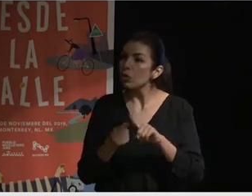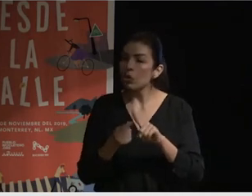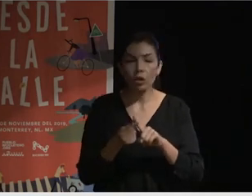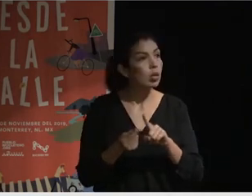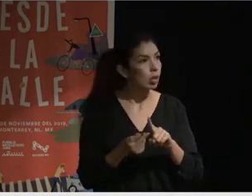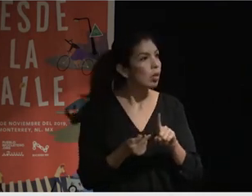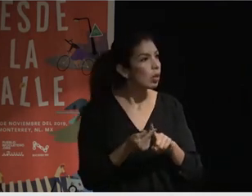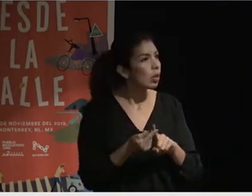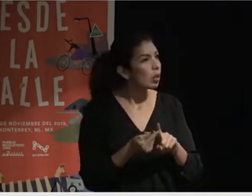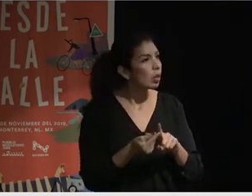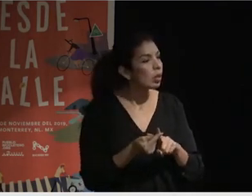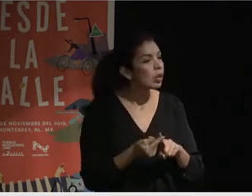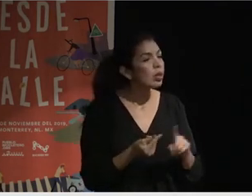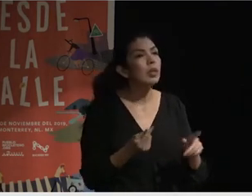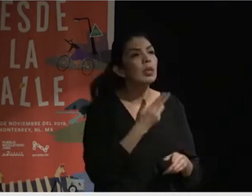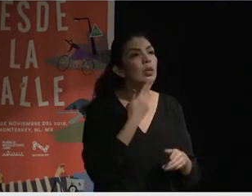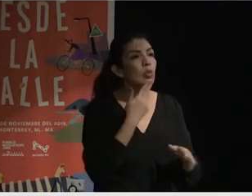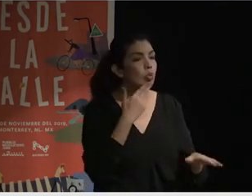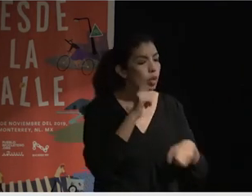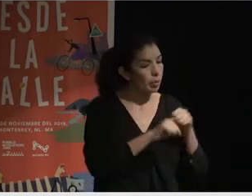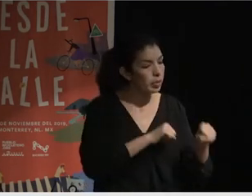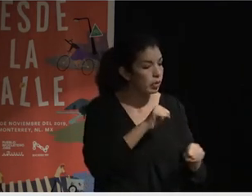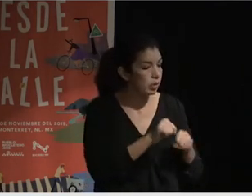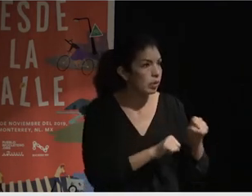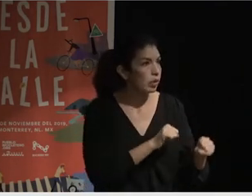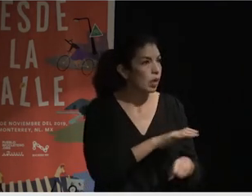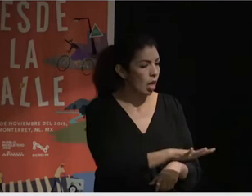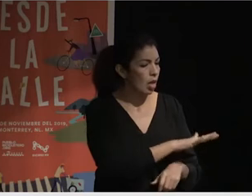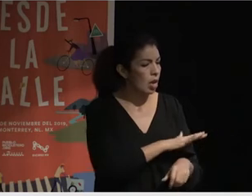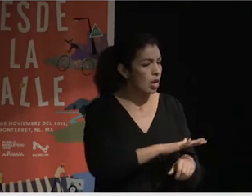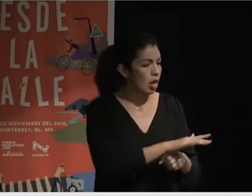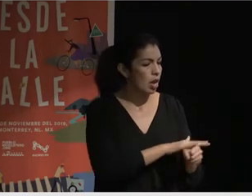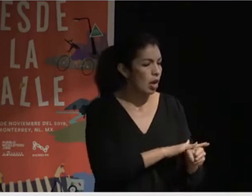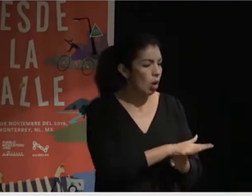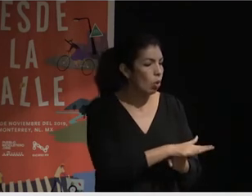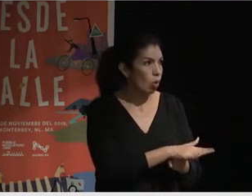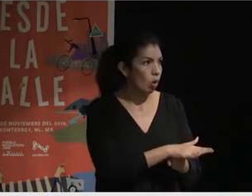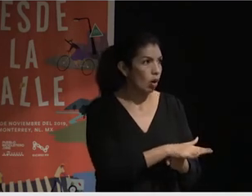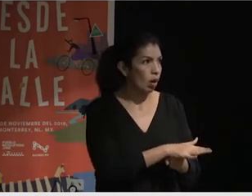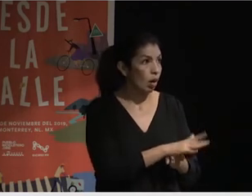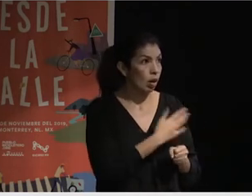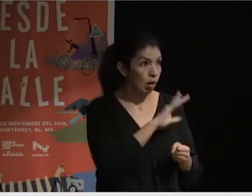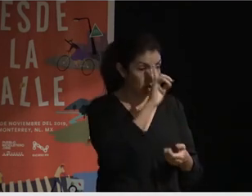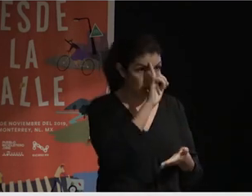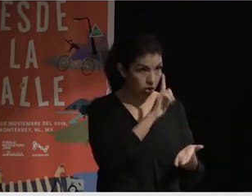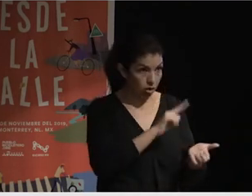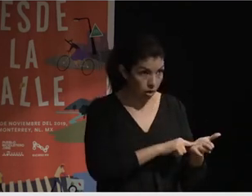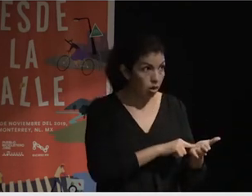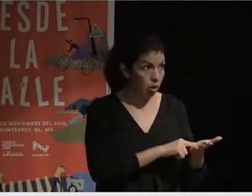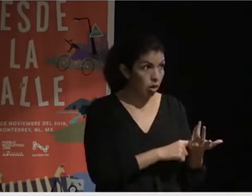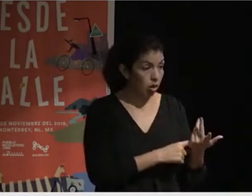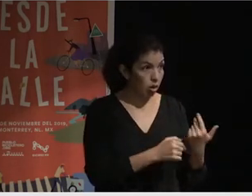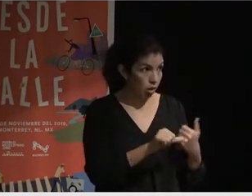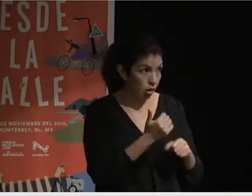¿dónde están? ¿Cuáles son? ¿Quiénes viven ahí? Y si ni siquiera tenemos esa información, y creo que esa es la otra parte, ¿no?